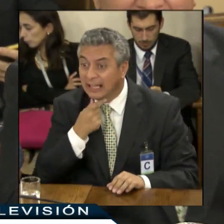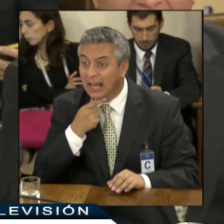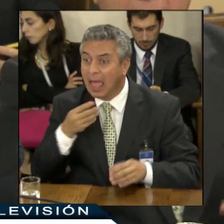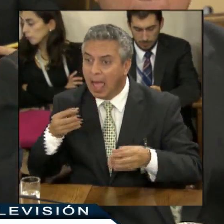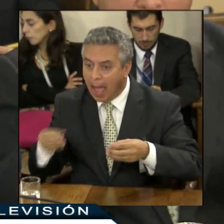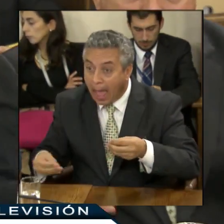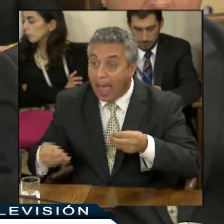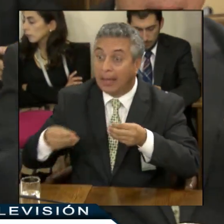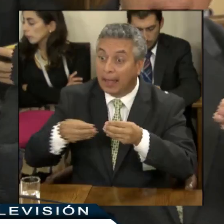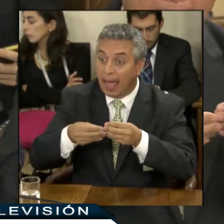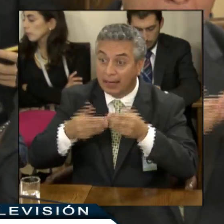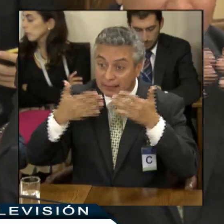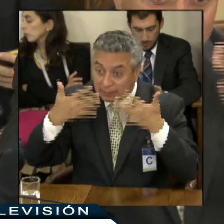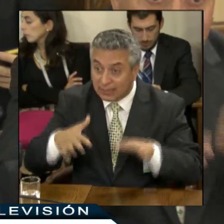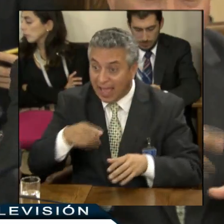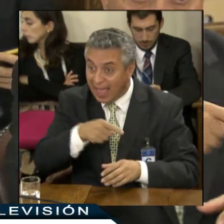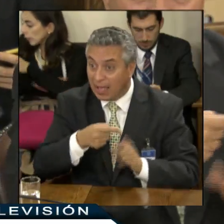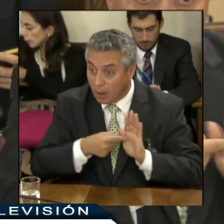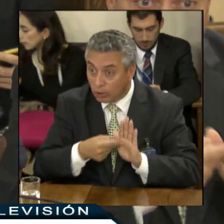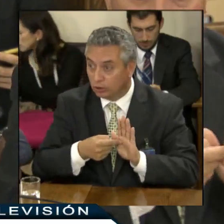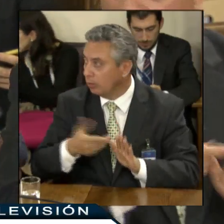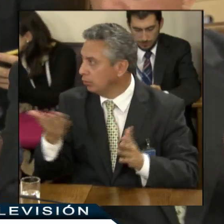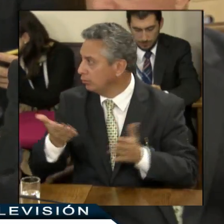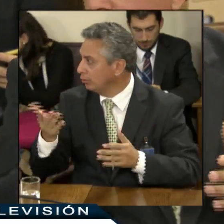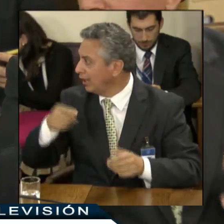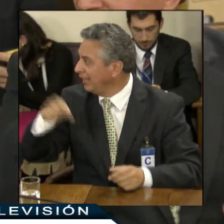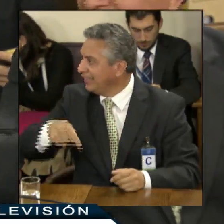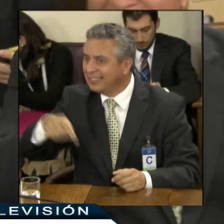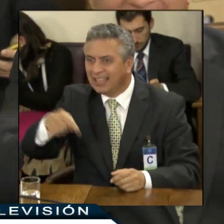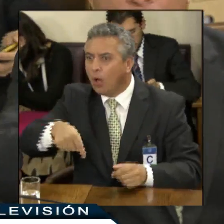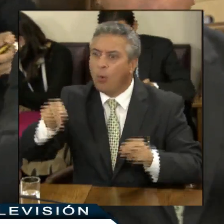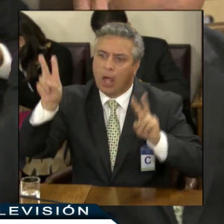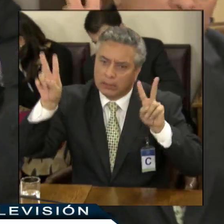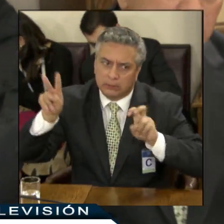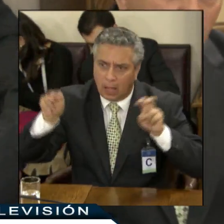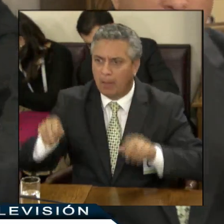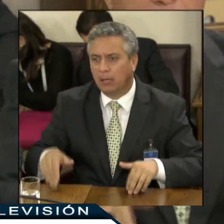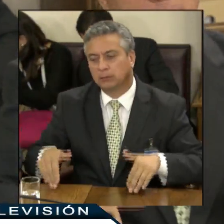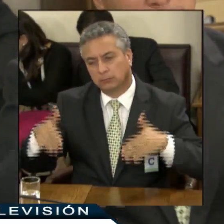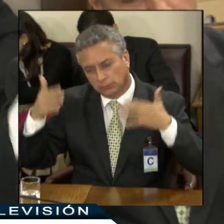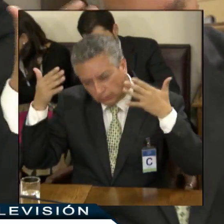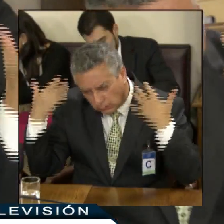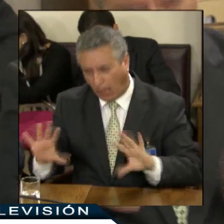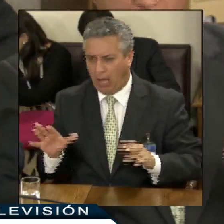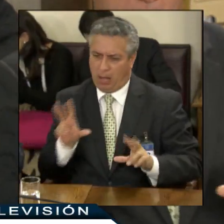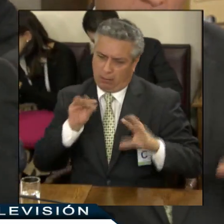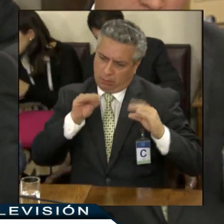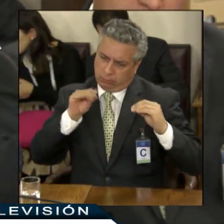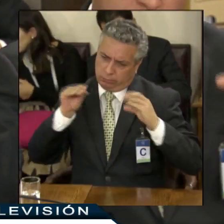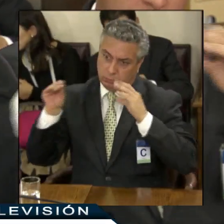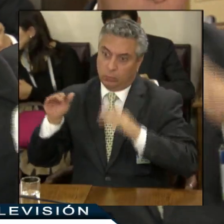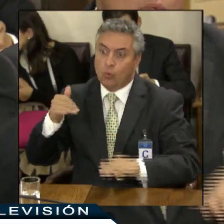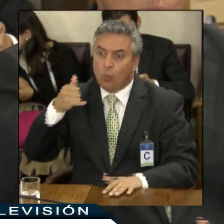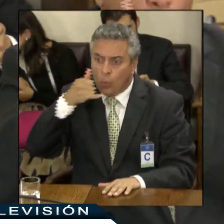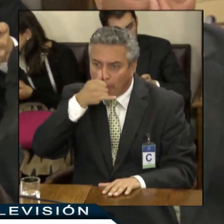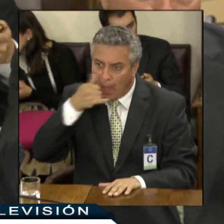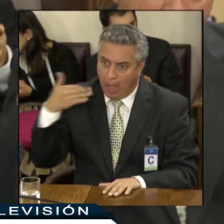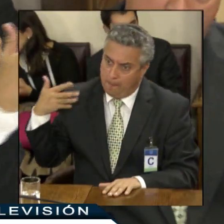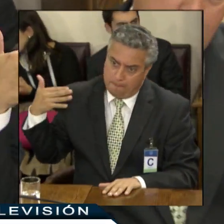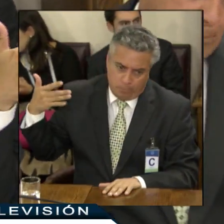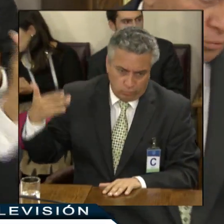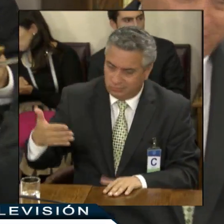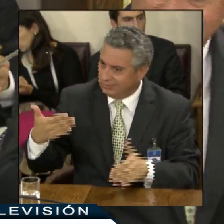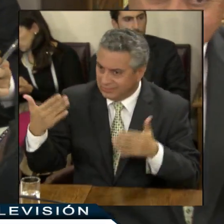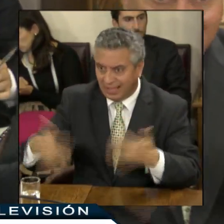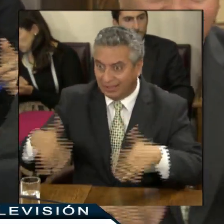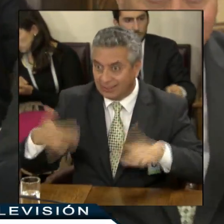algo a lo ya expuesto porque est sido estas han sido materias que hemos tratado ya latamente durante un buen tiempo y